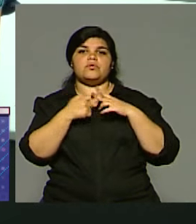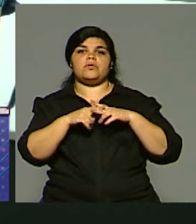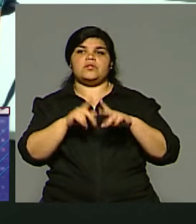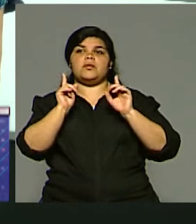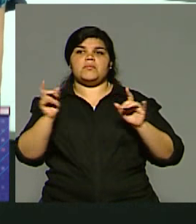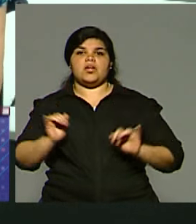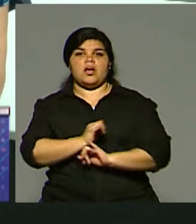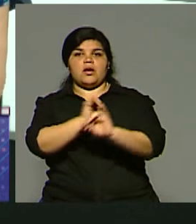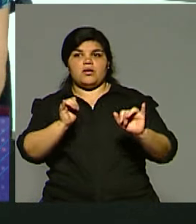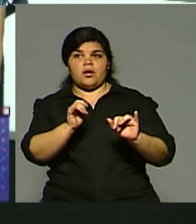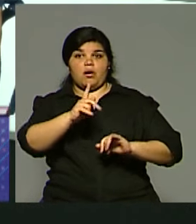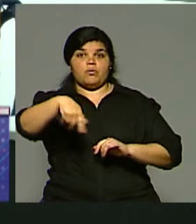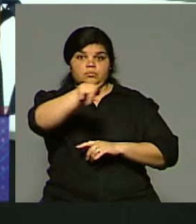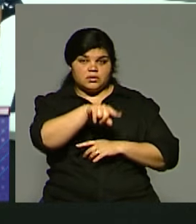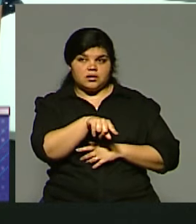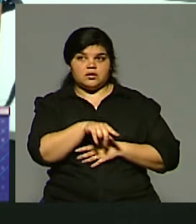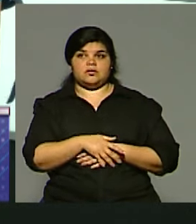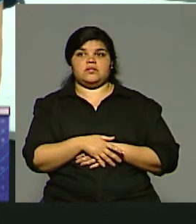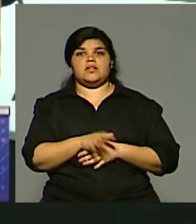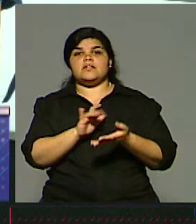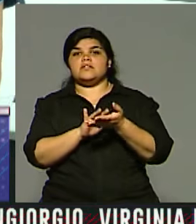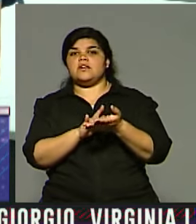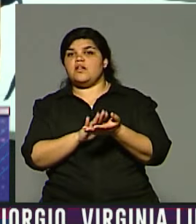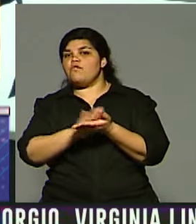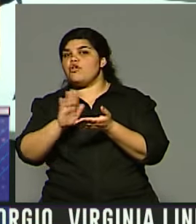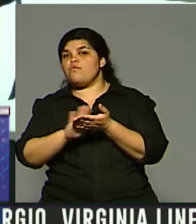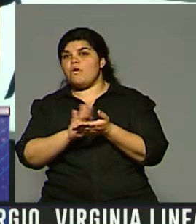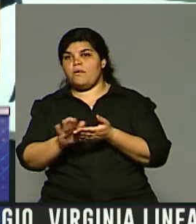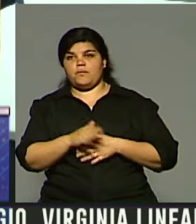dándonos la posibilidad, en realidad ustedes, de tener un teléfono celular nuevo. Le doy el pie a usted para que...